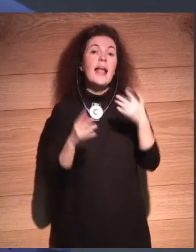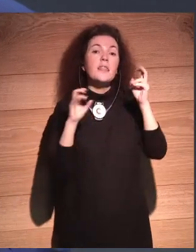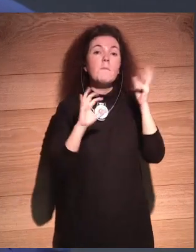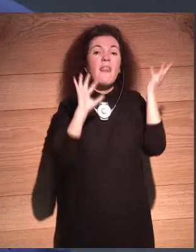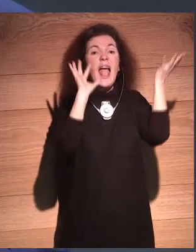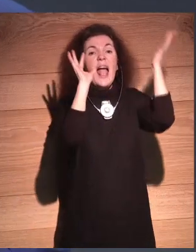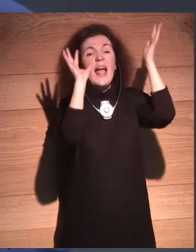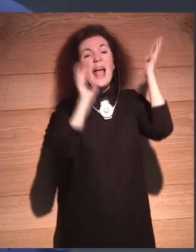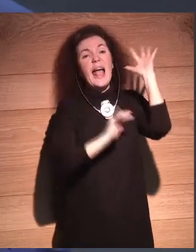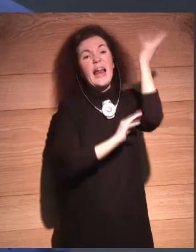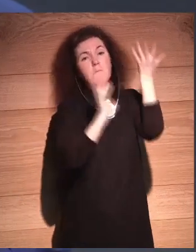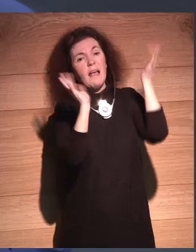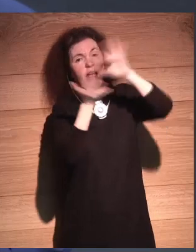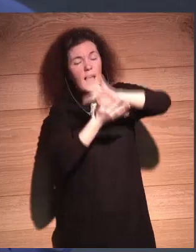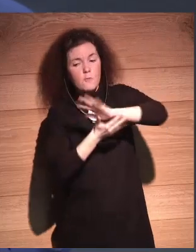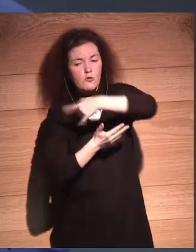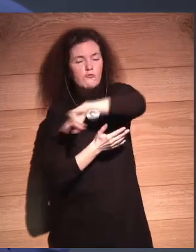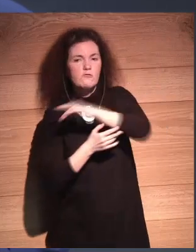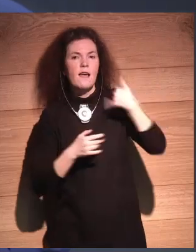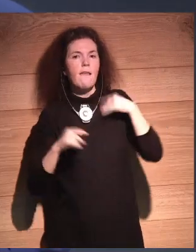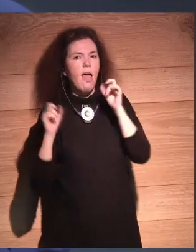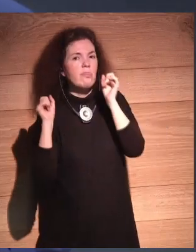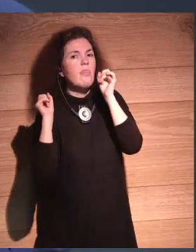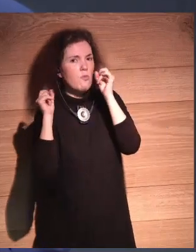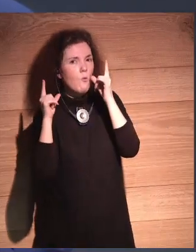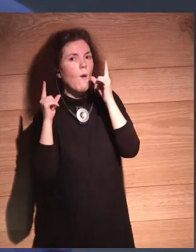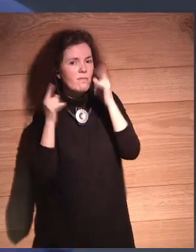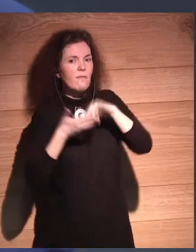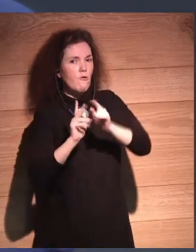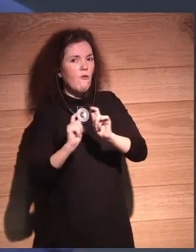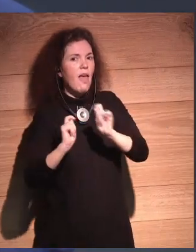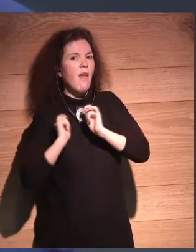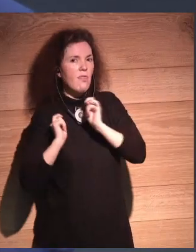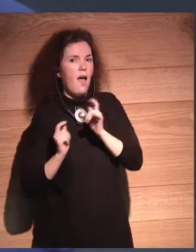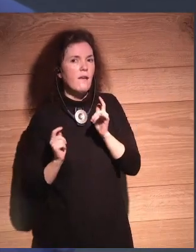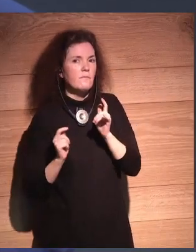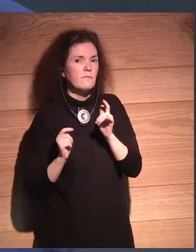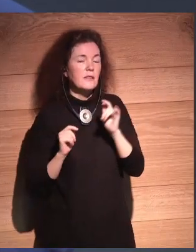climático, nos estamos dando cuenta de lo que nos hace la tecnología.